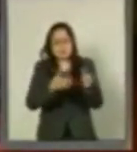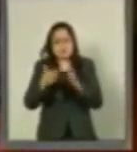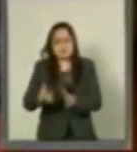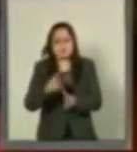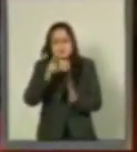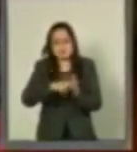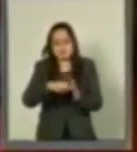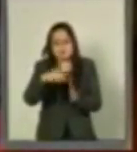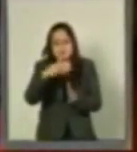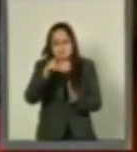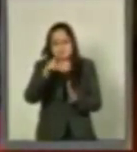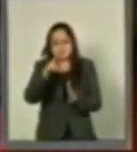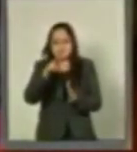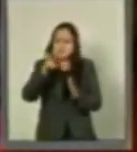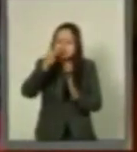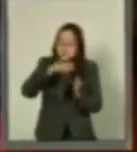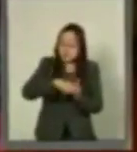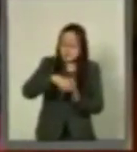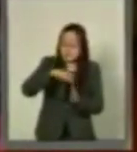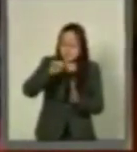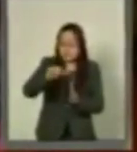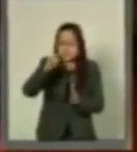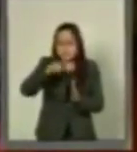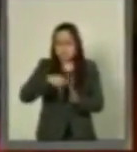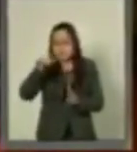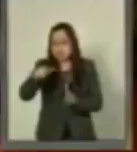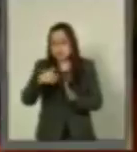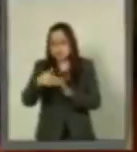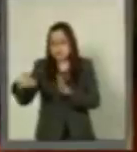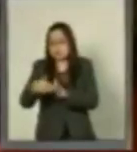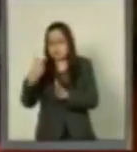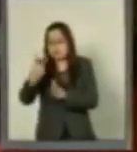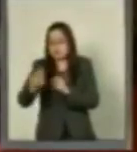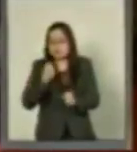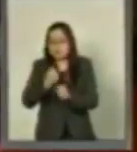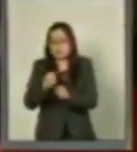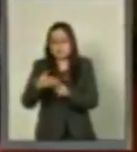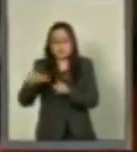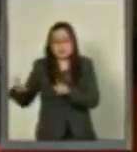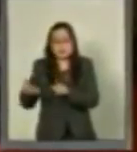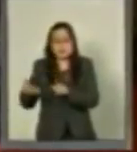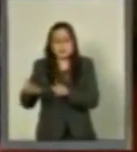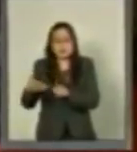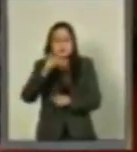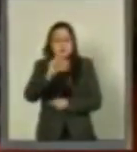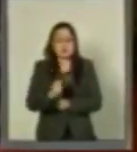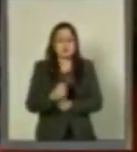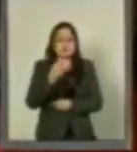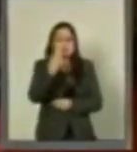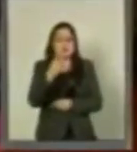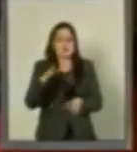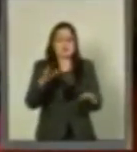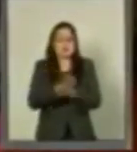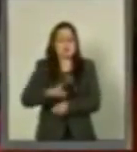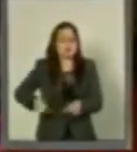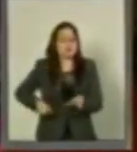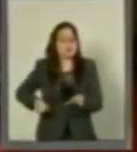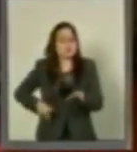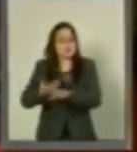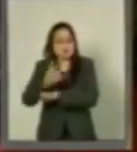2015, 2016, 2016 y 2017, en estos años, 22 cambios de gobierno